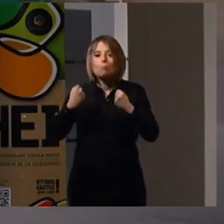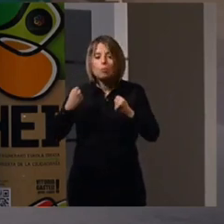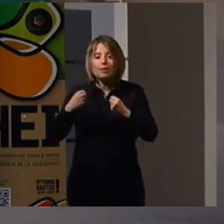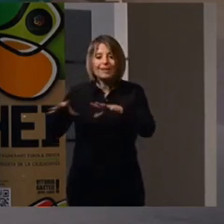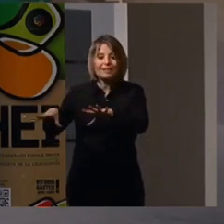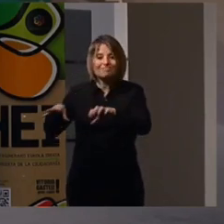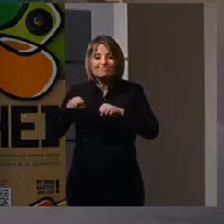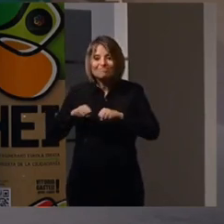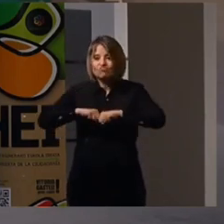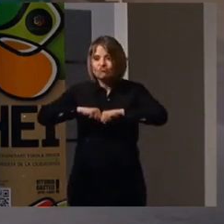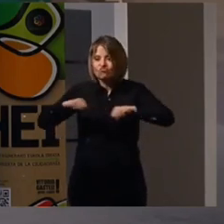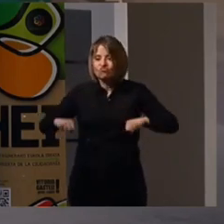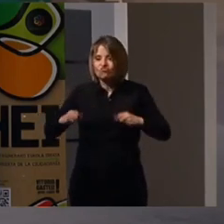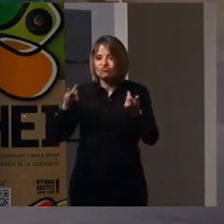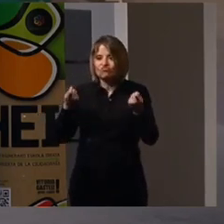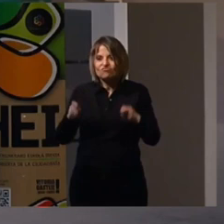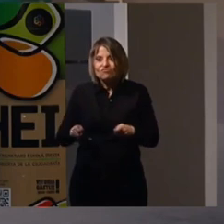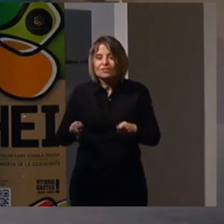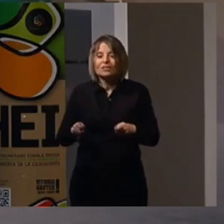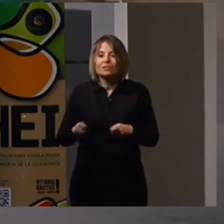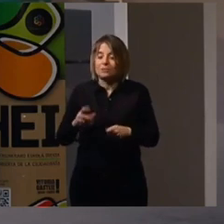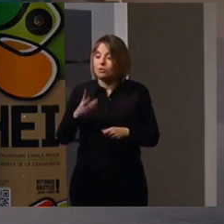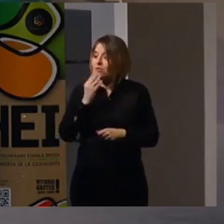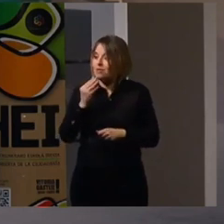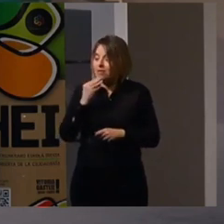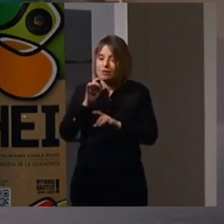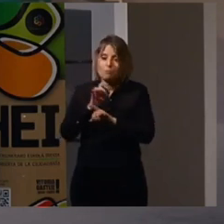absolutamente estratificado, ¿no? No solo por edad, también por otras muchas cosas, pero